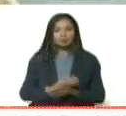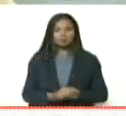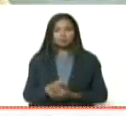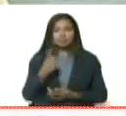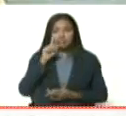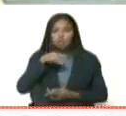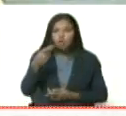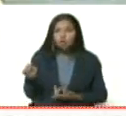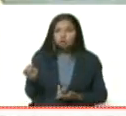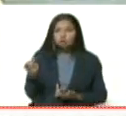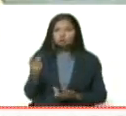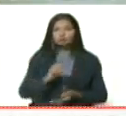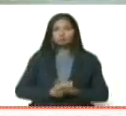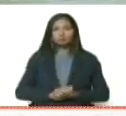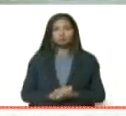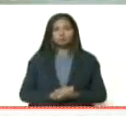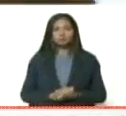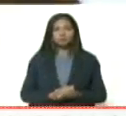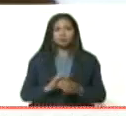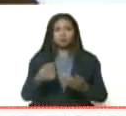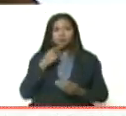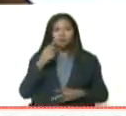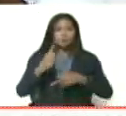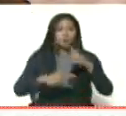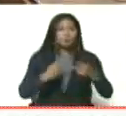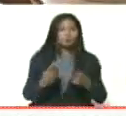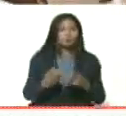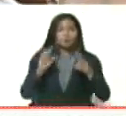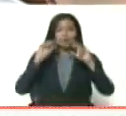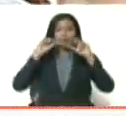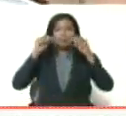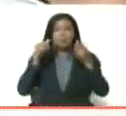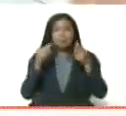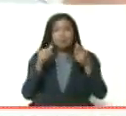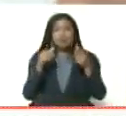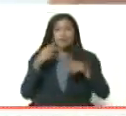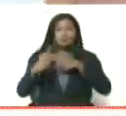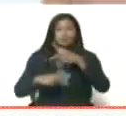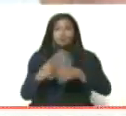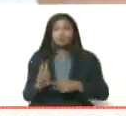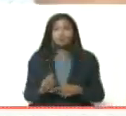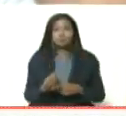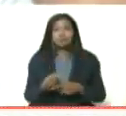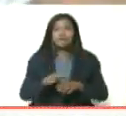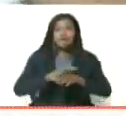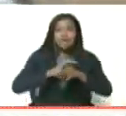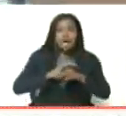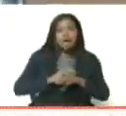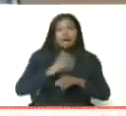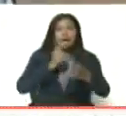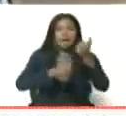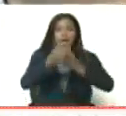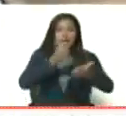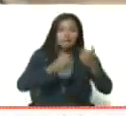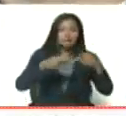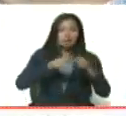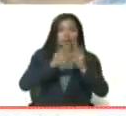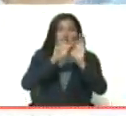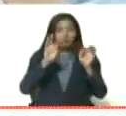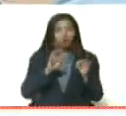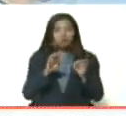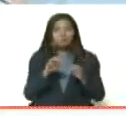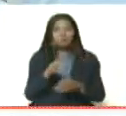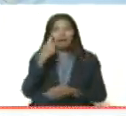miento? Cuando usted produce maíz, cuando produce carne, cuando produce leche, cuando produce caraota.